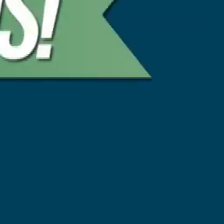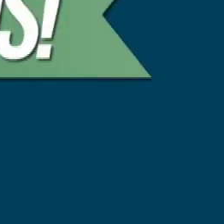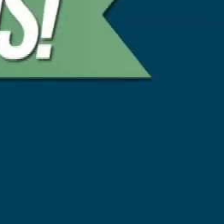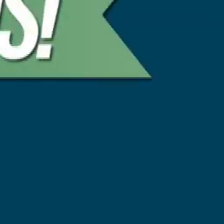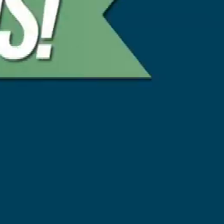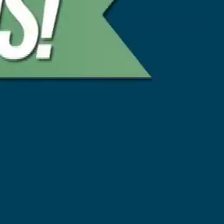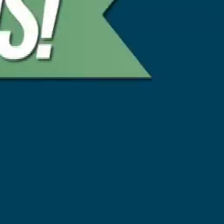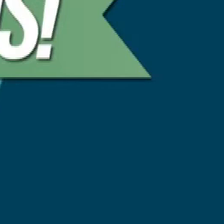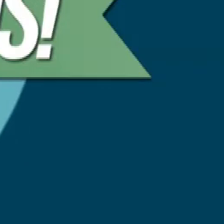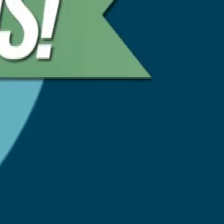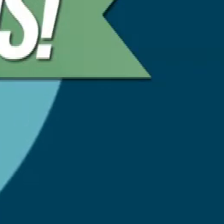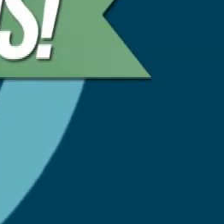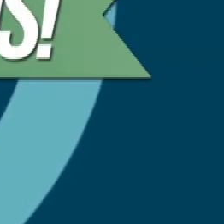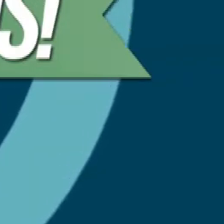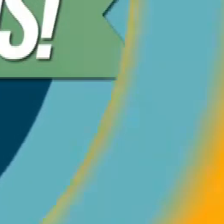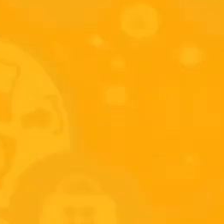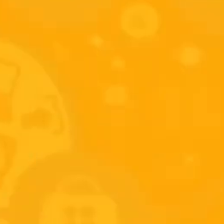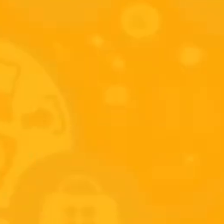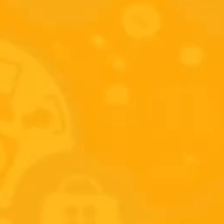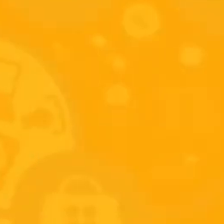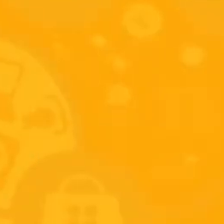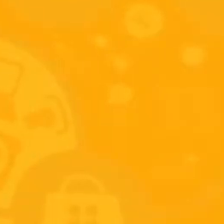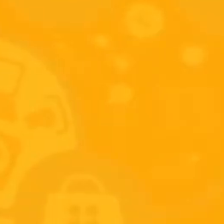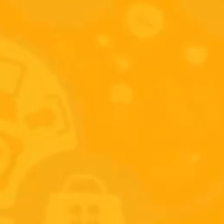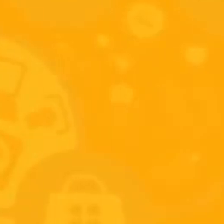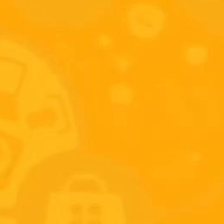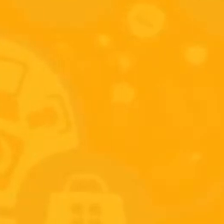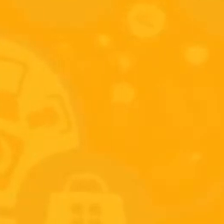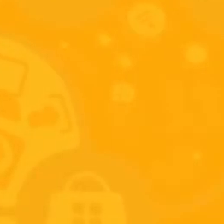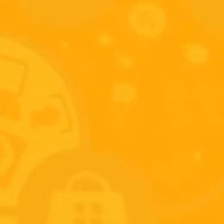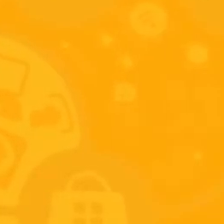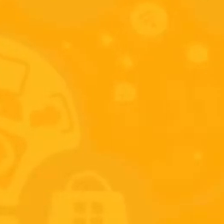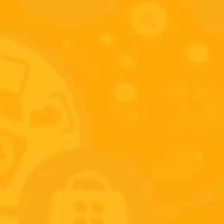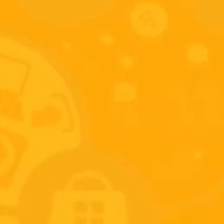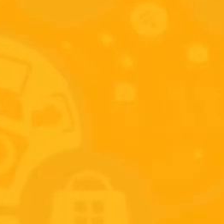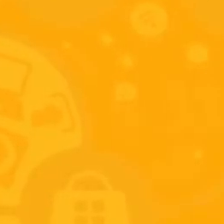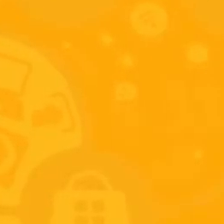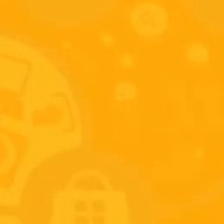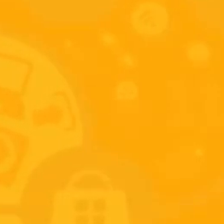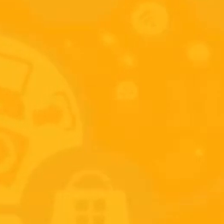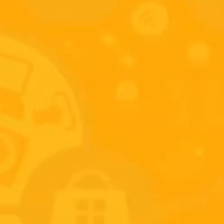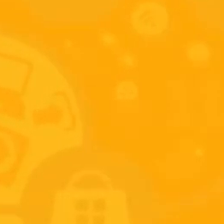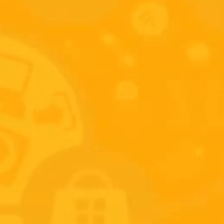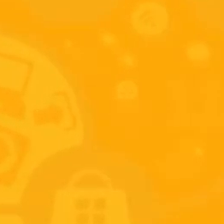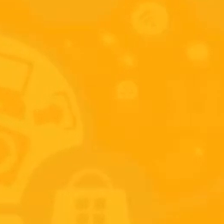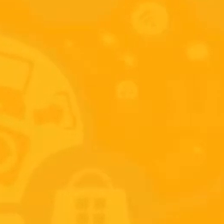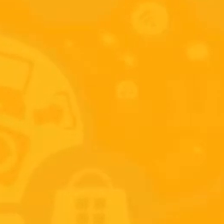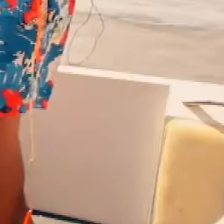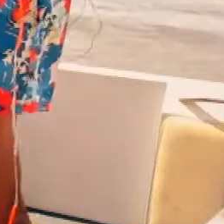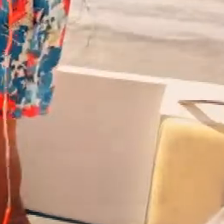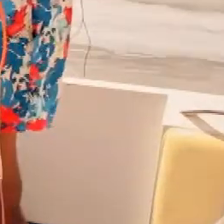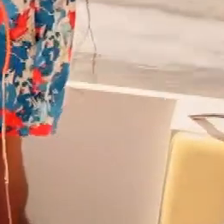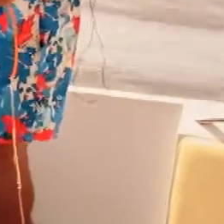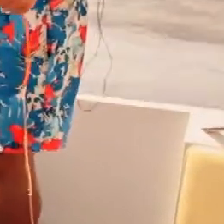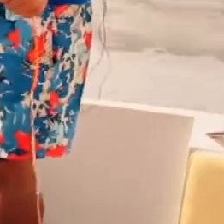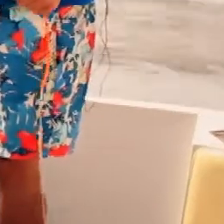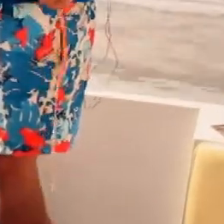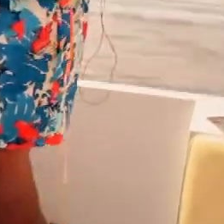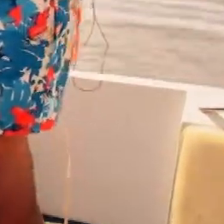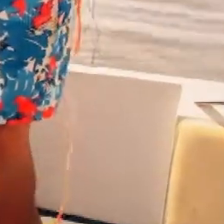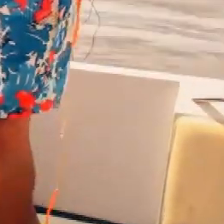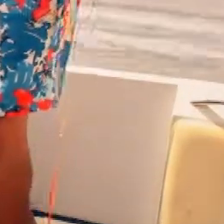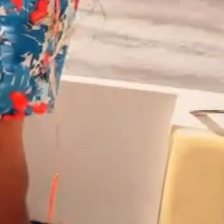mejores resultados. Clasificados Enlace Televisión, para que encuentres todo lo que buscas. ¡Vamos,